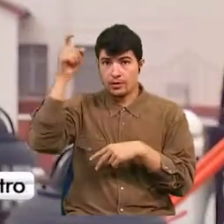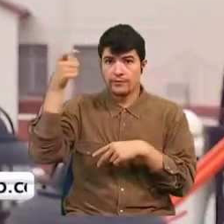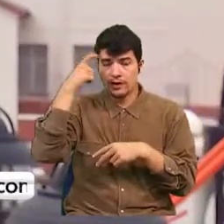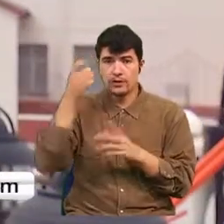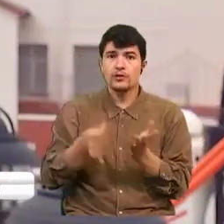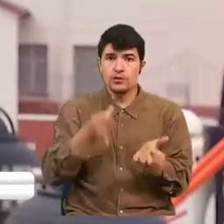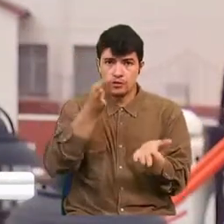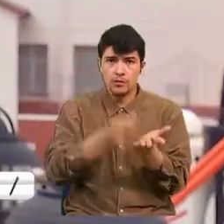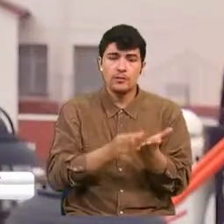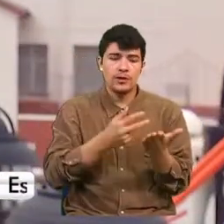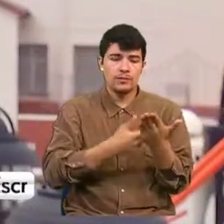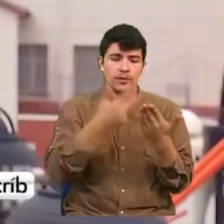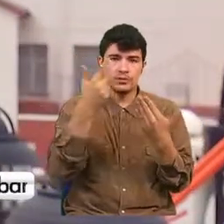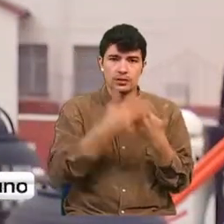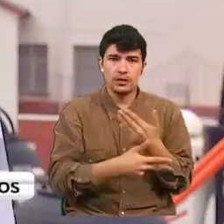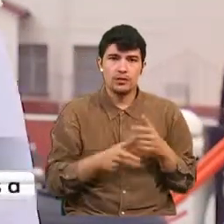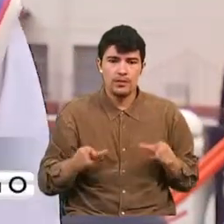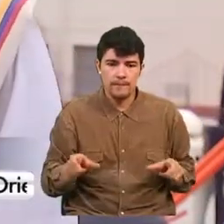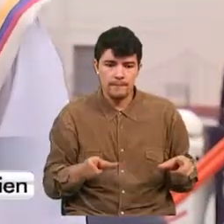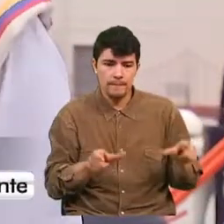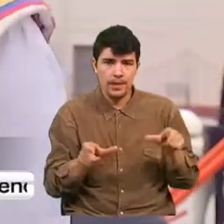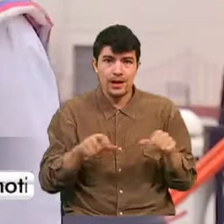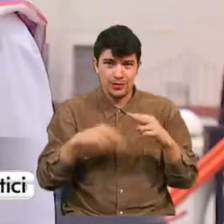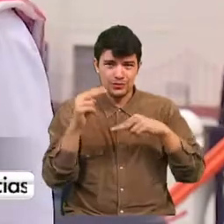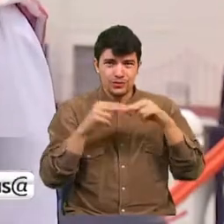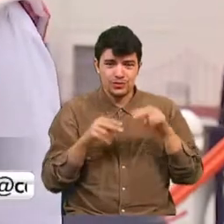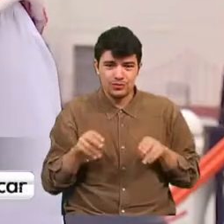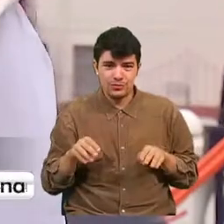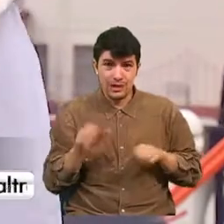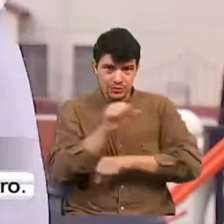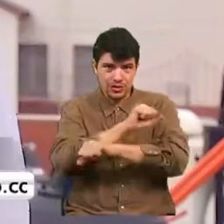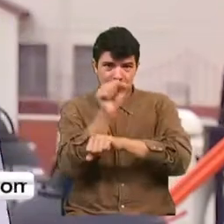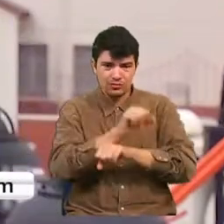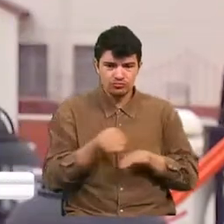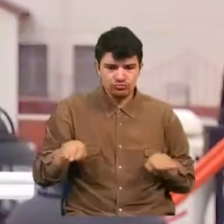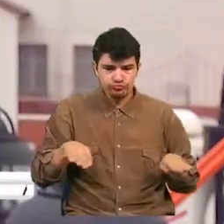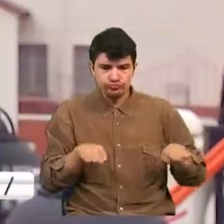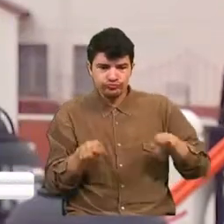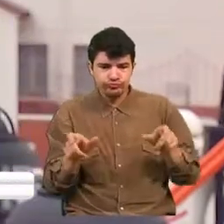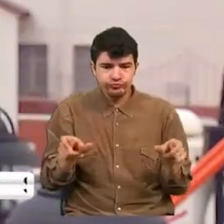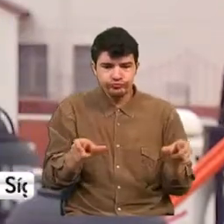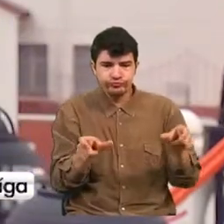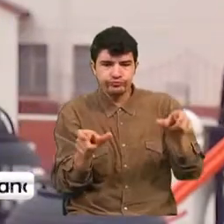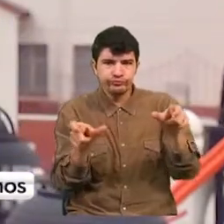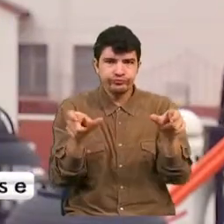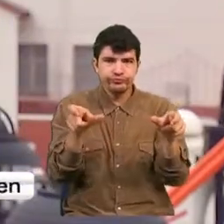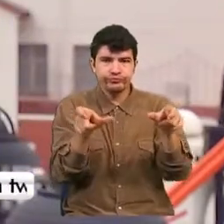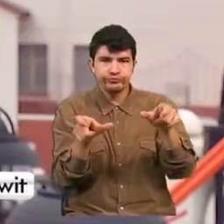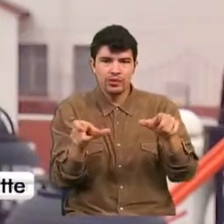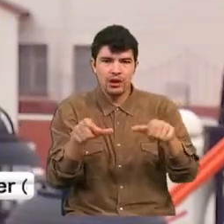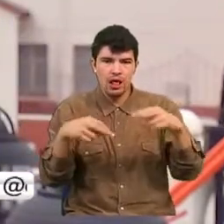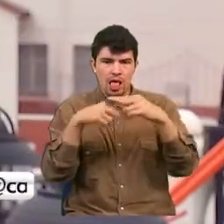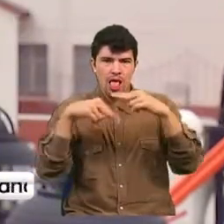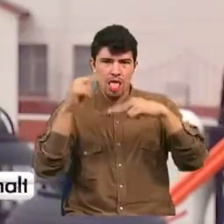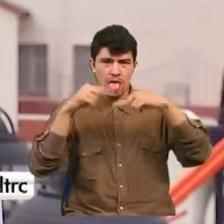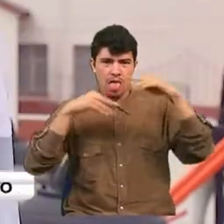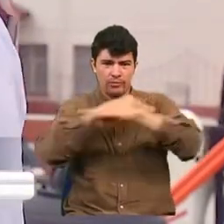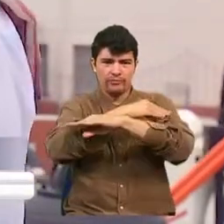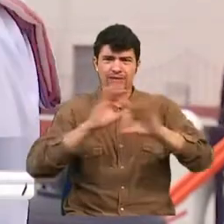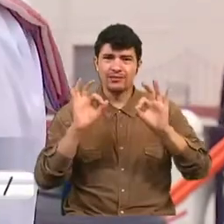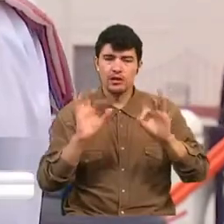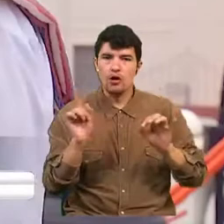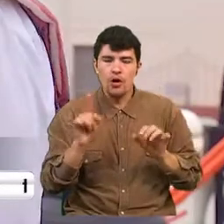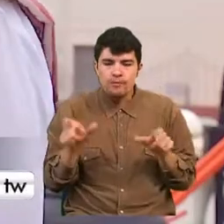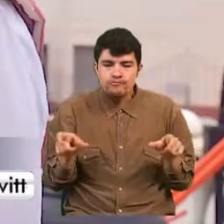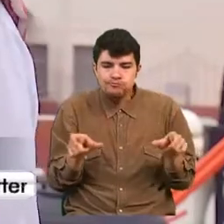con el proyecto de las placahuellas. Fueron más de 1.600 millones de pesos que se van a invertir, se van a hacer